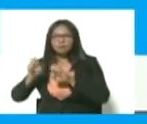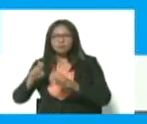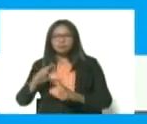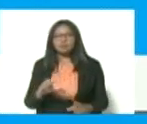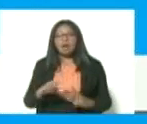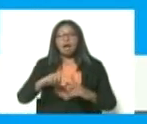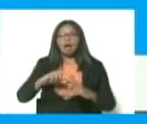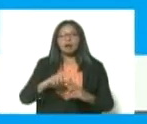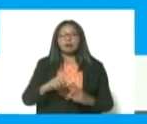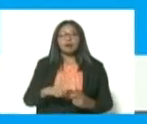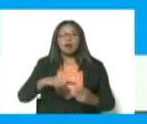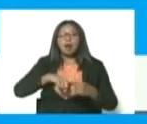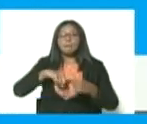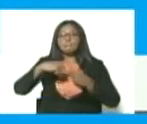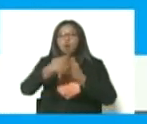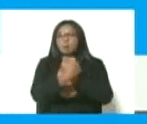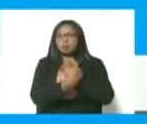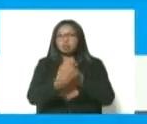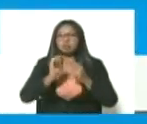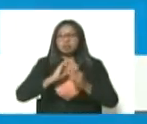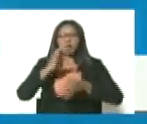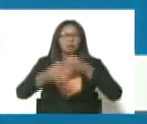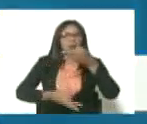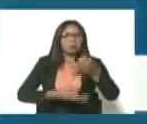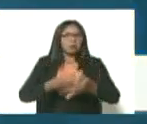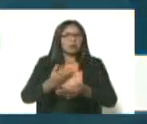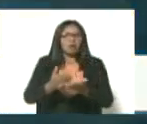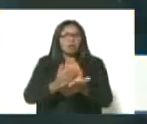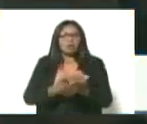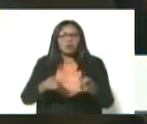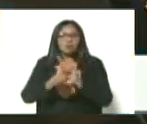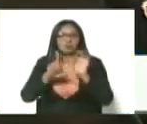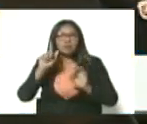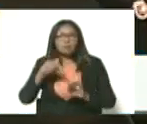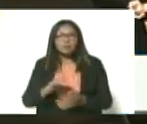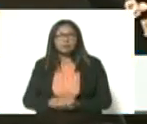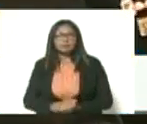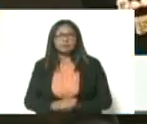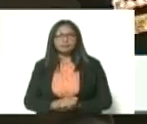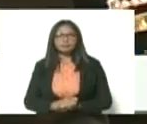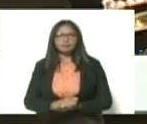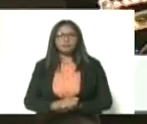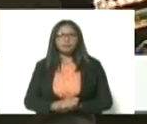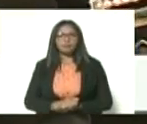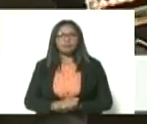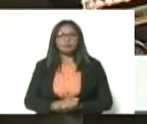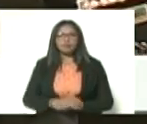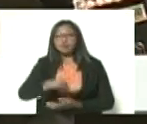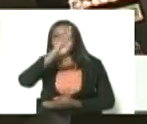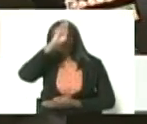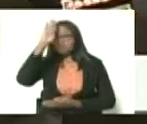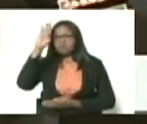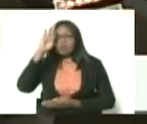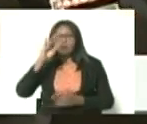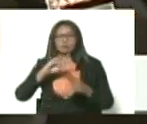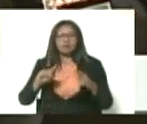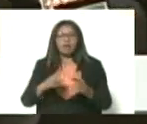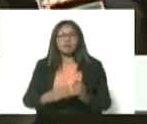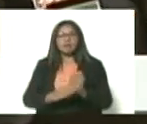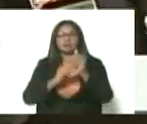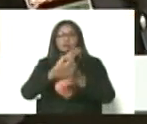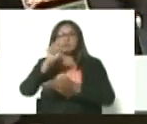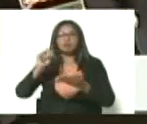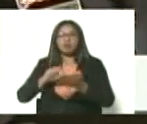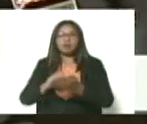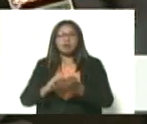patriótico, he hablado con sus autoridades, compañero Diosdado Cabello, de la Dirección Nacional del PSUV, y